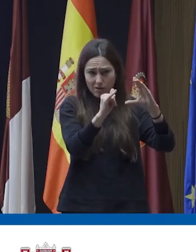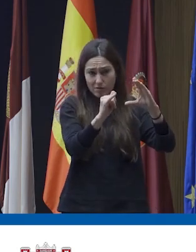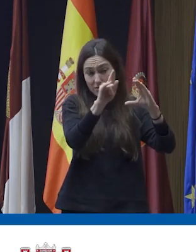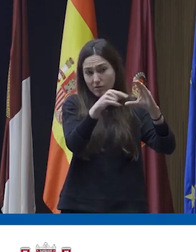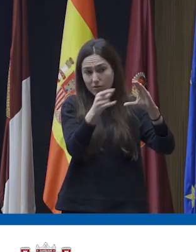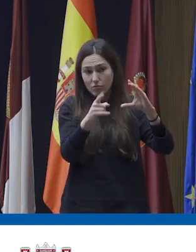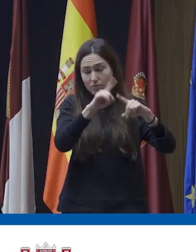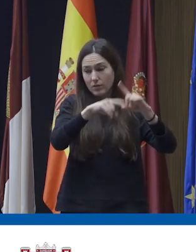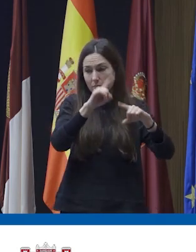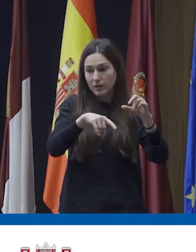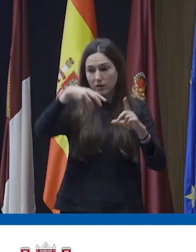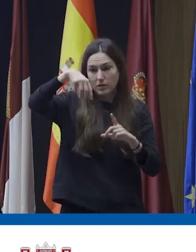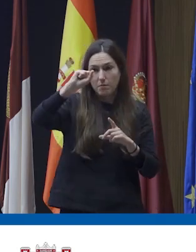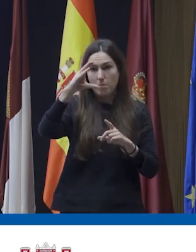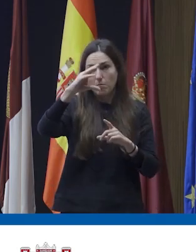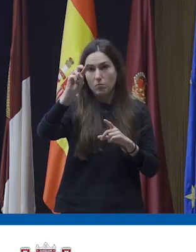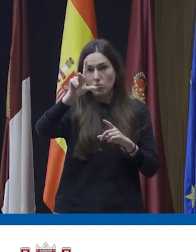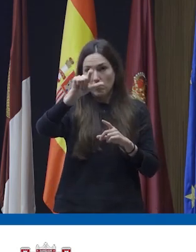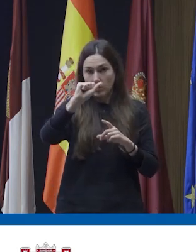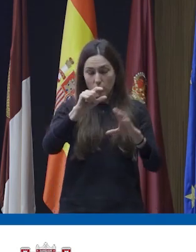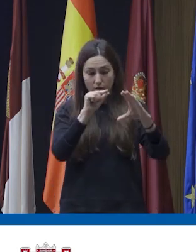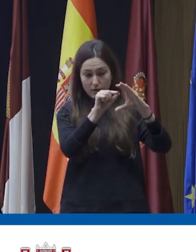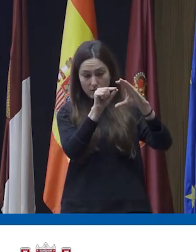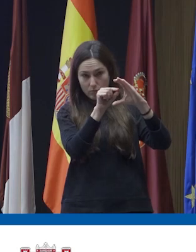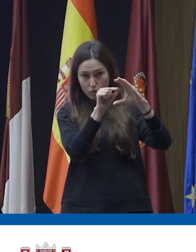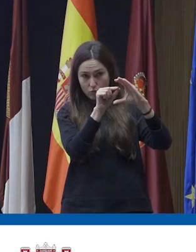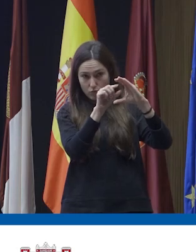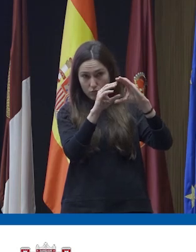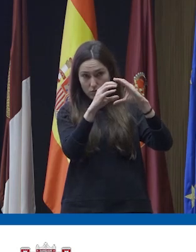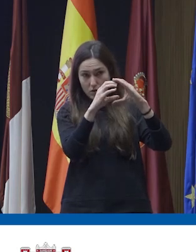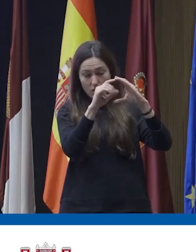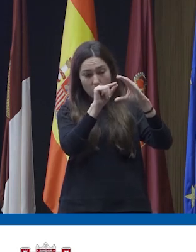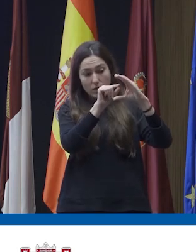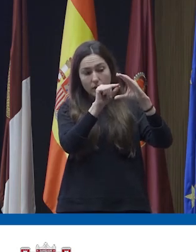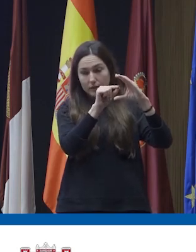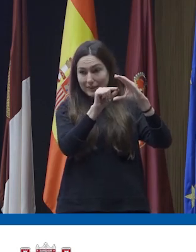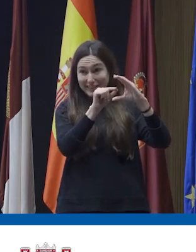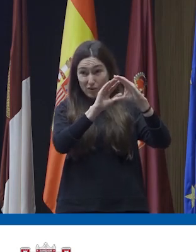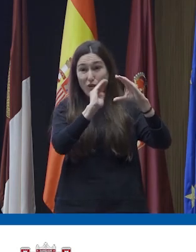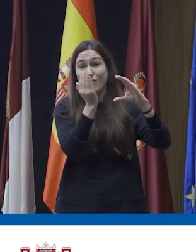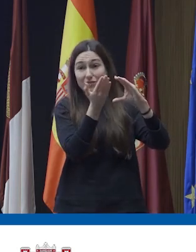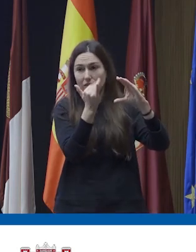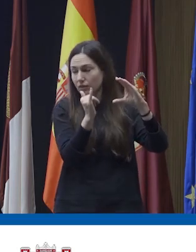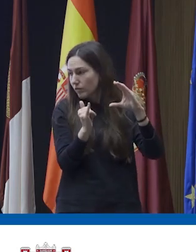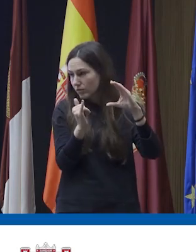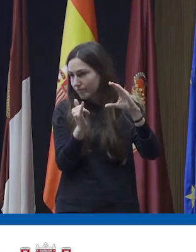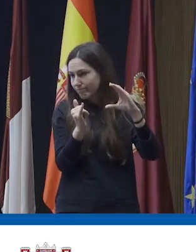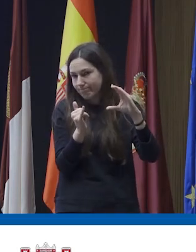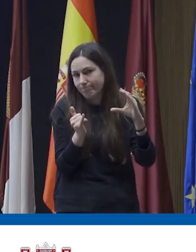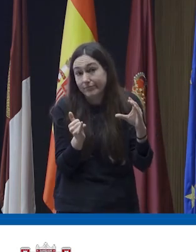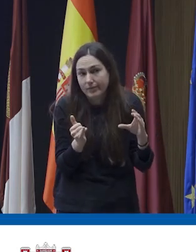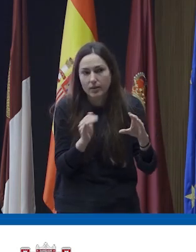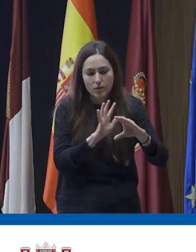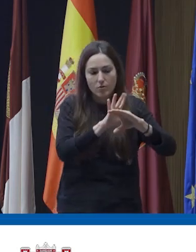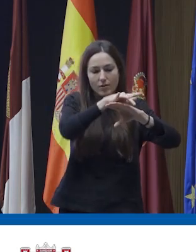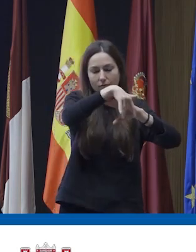mácula, ¿vale?, que es el punto de la anatomía del ojo que más ve, si eso está afectado, yo por mucho que te cambie el